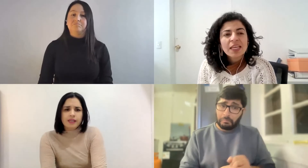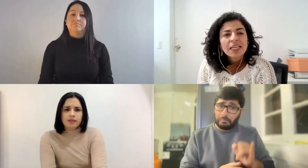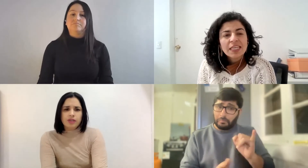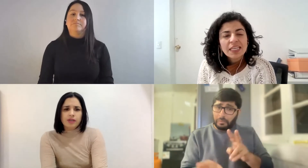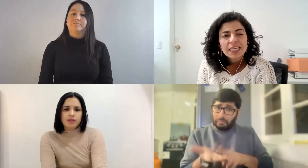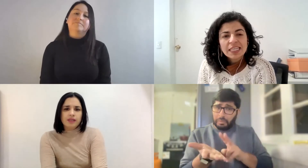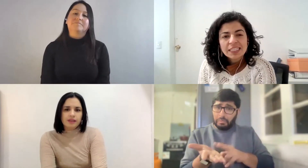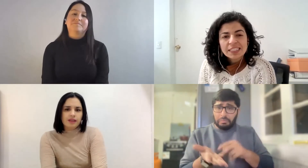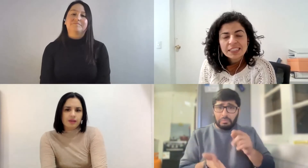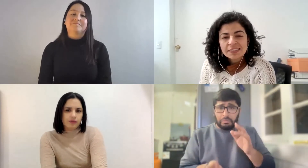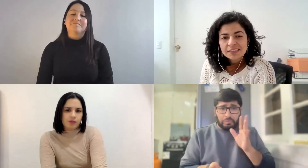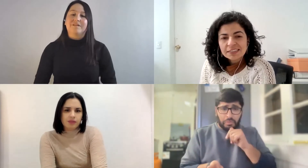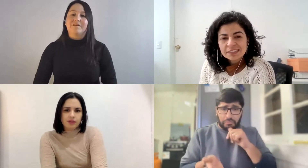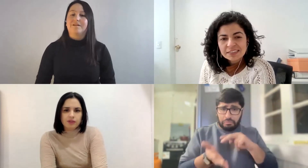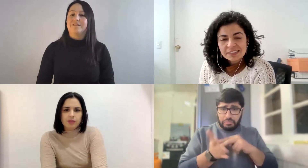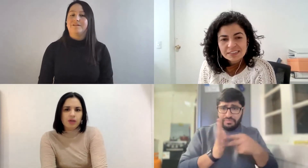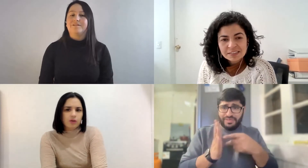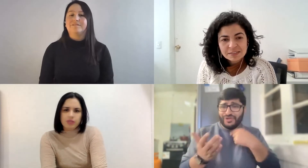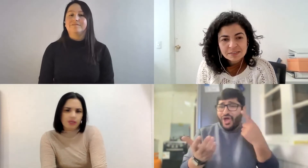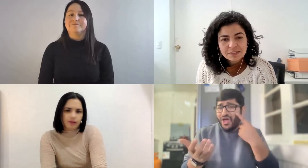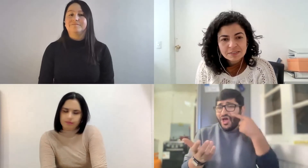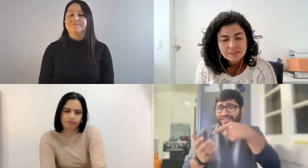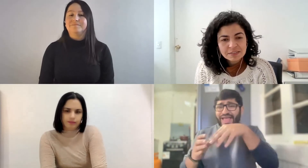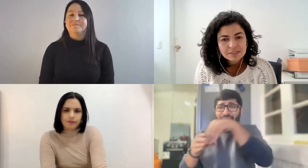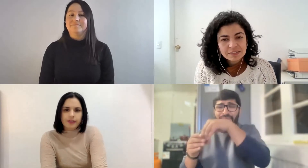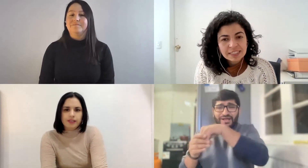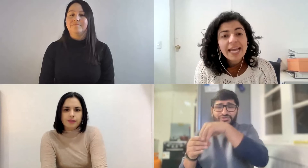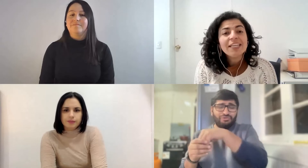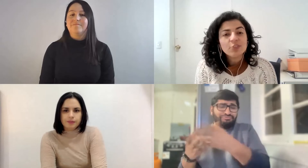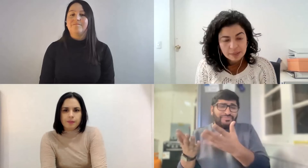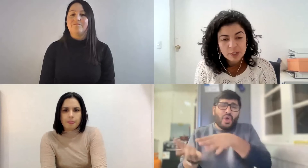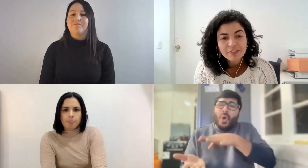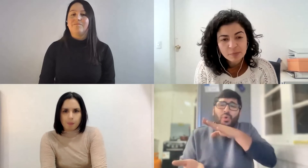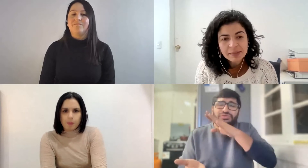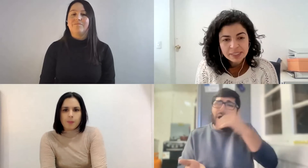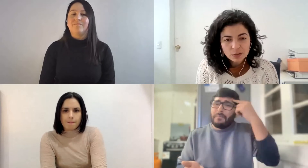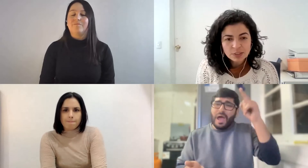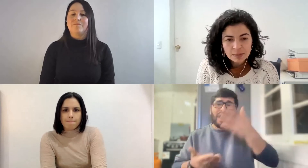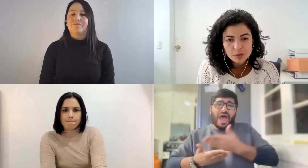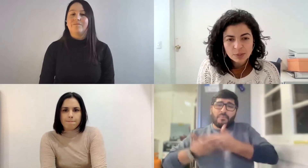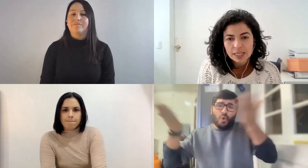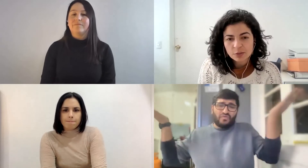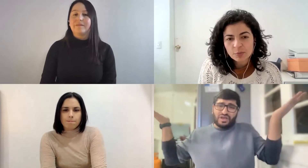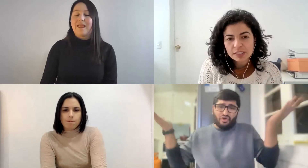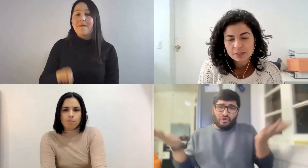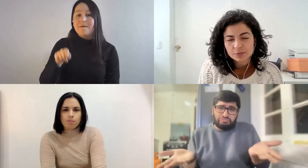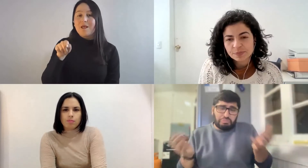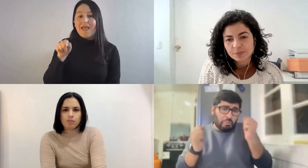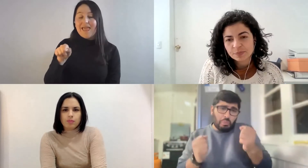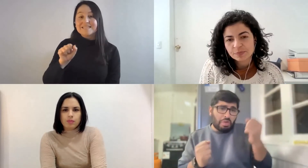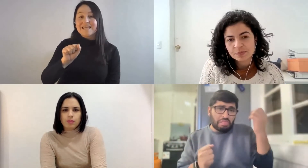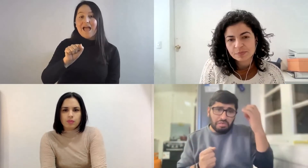todas maneras, toda herramienta que esté formalmente reconocida por la comunidad, válida. Ah, eso, pero está formalmente reconocida por la comunidad, eso es un buen